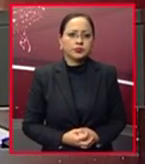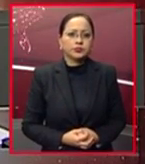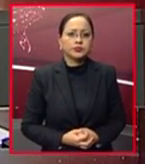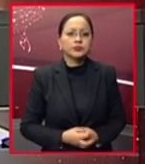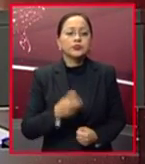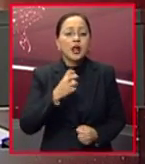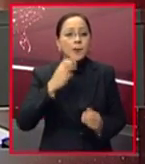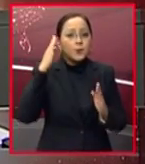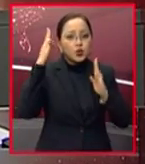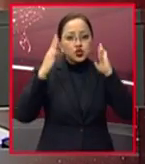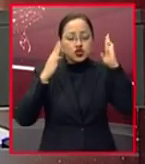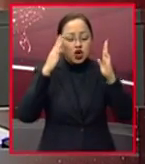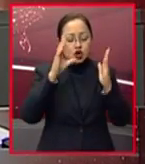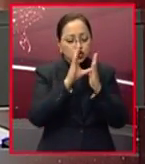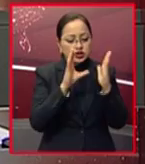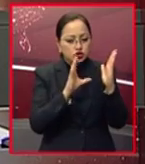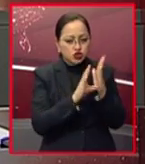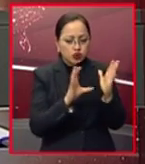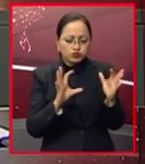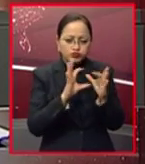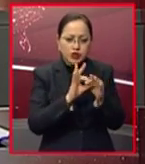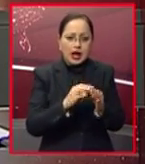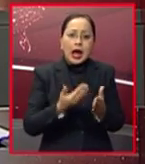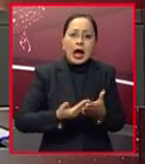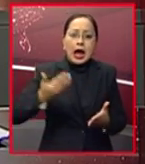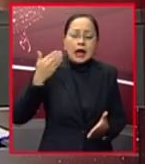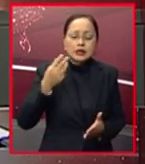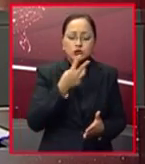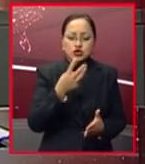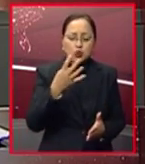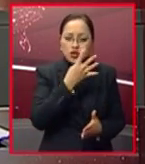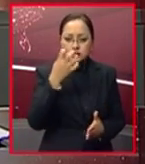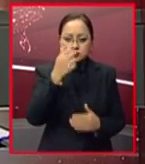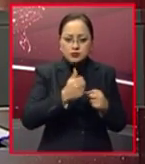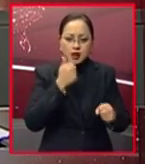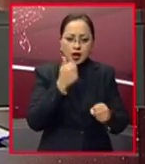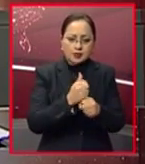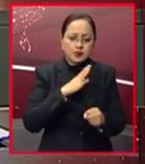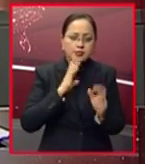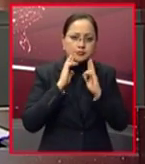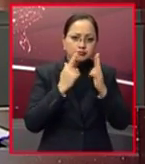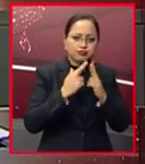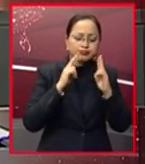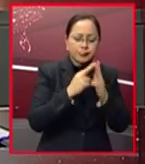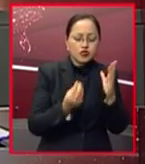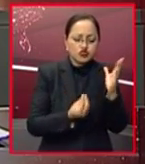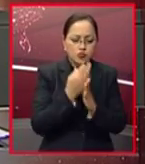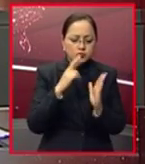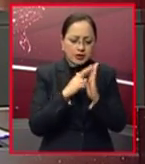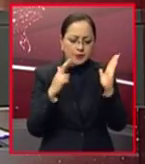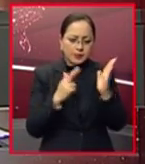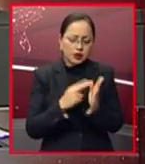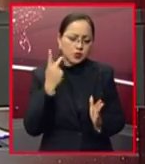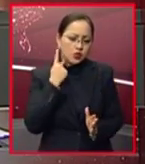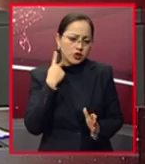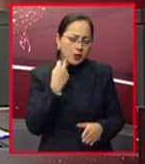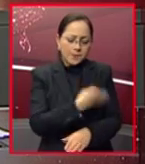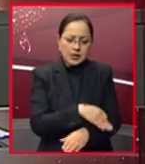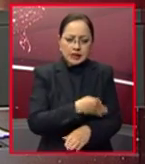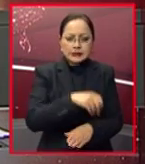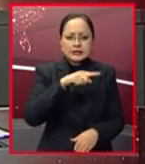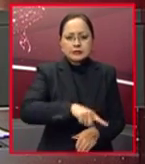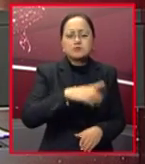En el Museo de las Constituciones, donde hace 400 años se realizaron las reuniones previas a la promulgación de un reglamento provisional político del Imperio